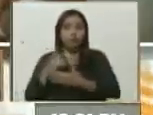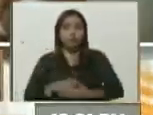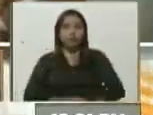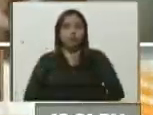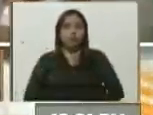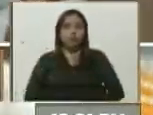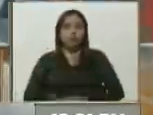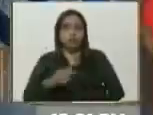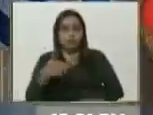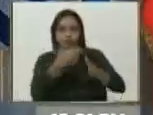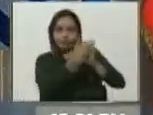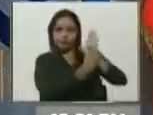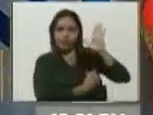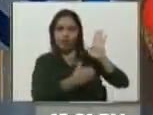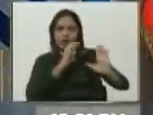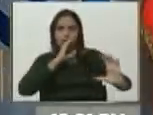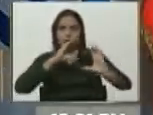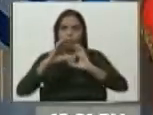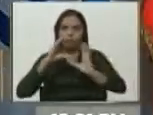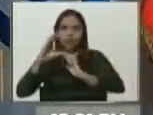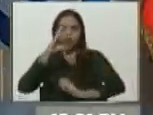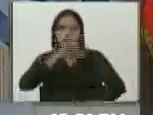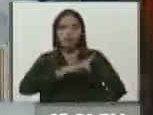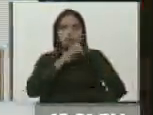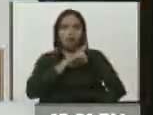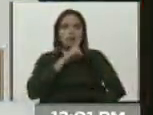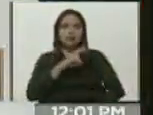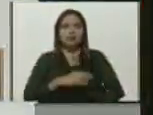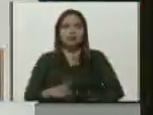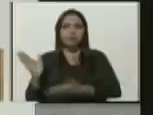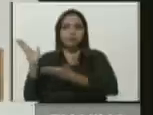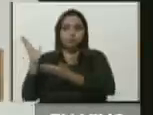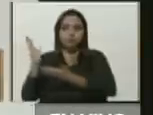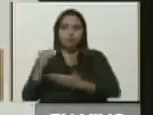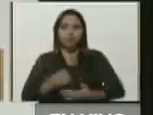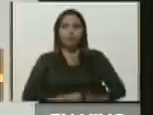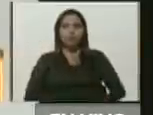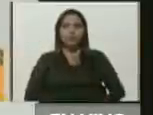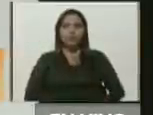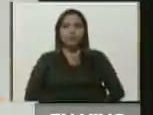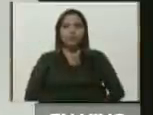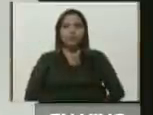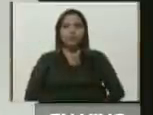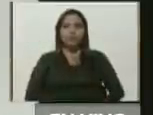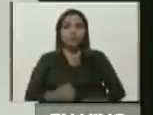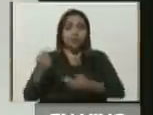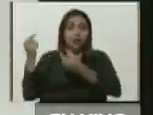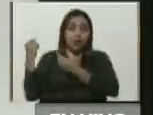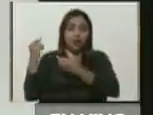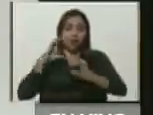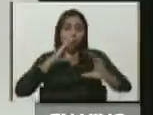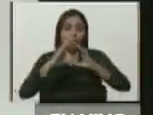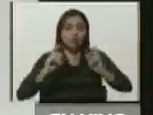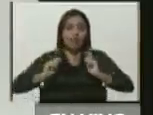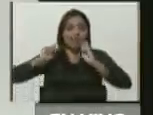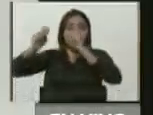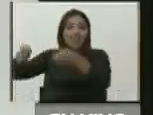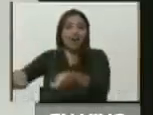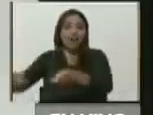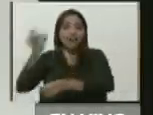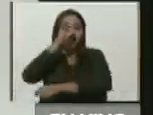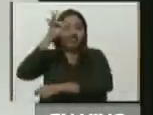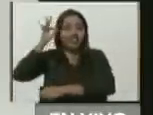observar la comunicación oficial que hemos entregado al fiscal general de Colombia,